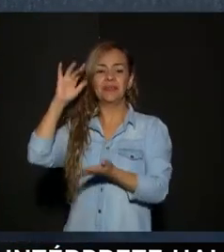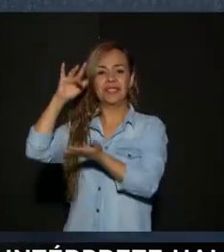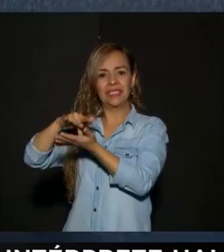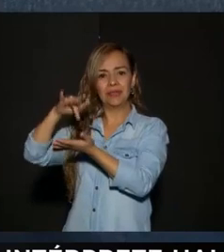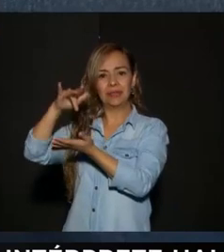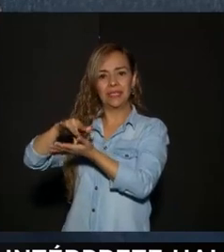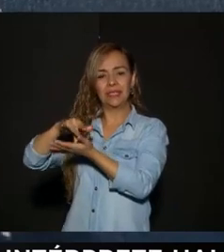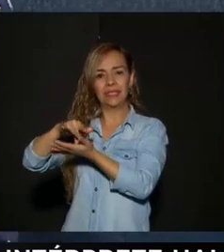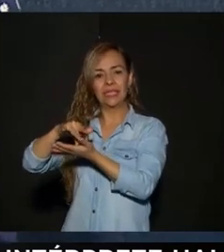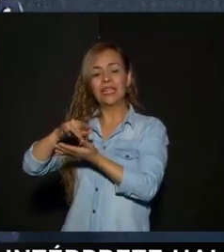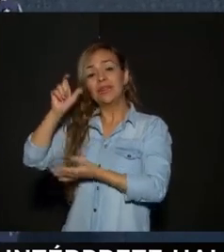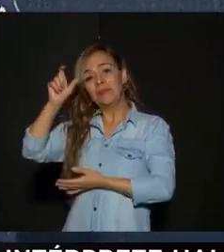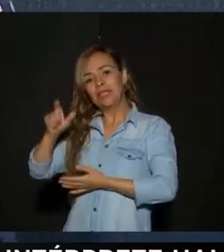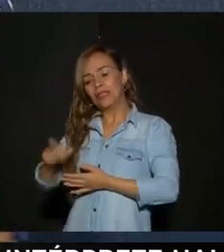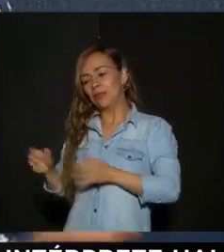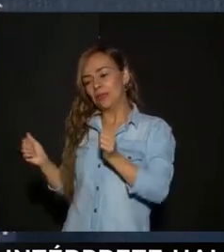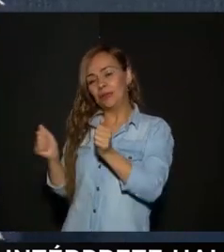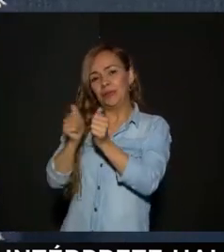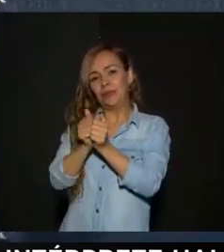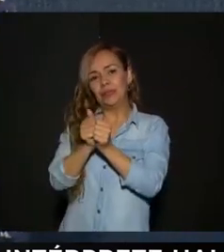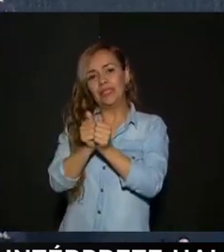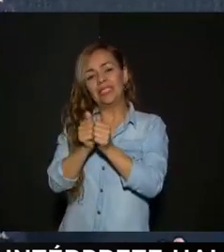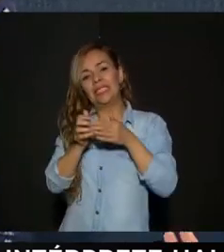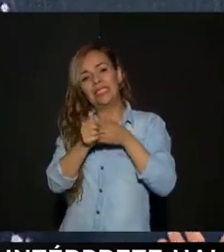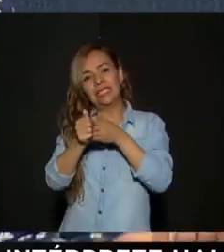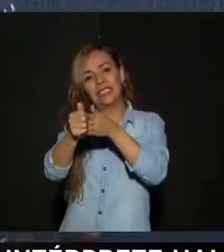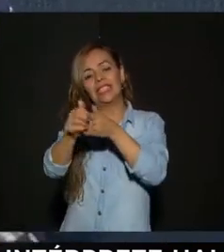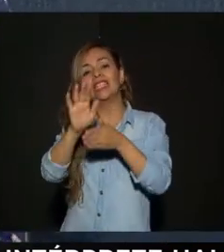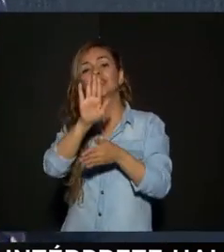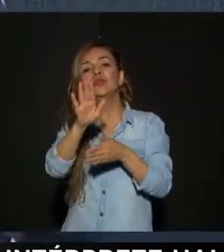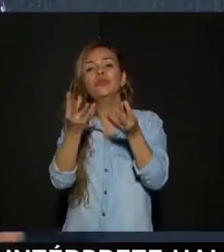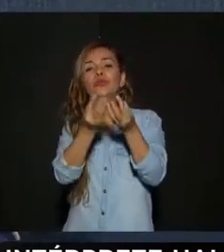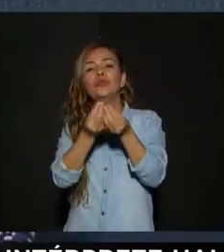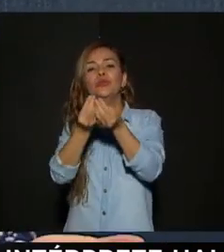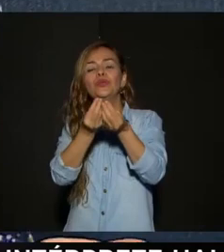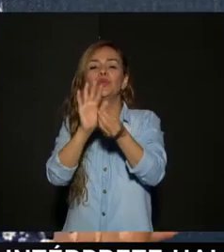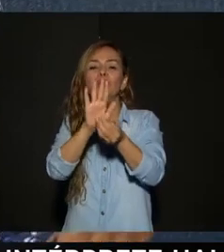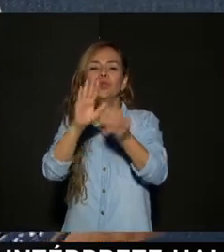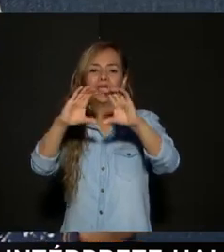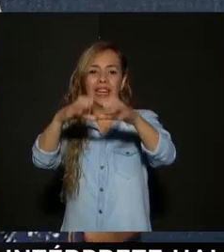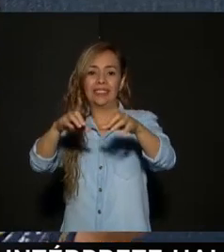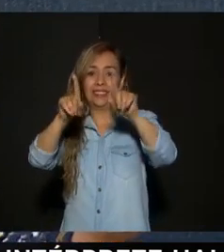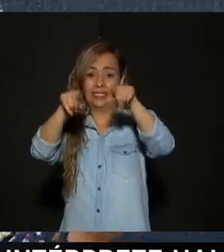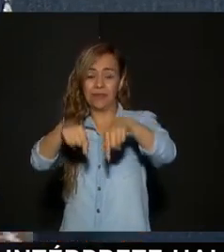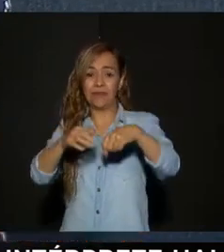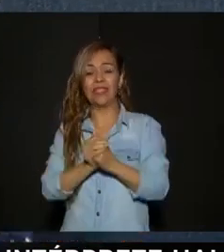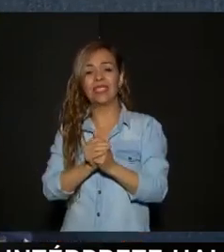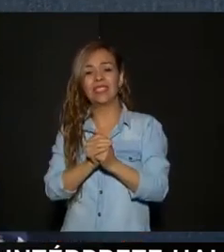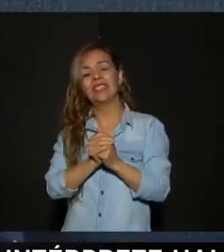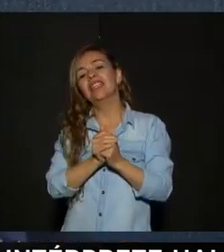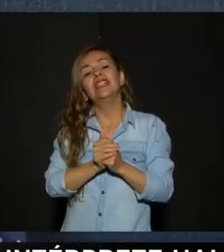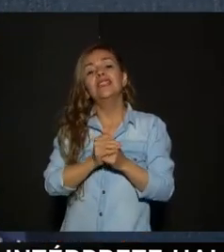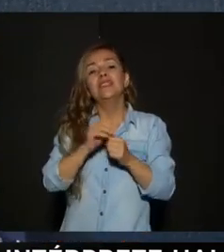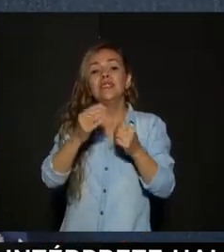de los expertos de Parque Explora para que hable contigo, tu familia y los compañeros. Imagínate. Pues compártenos, porfa, esos videos y